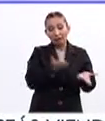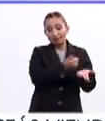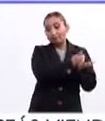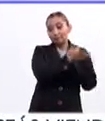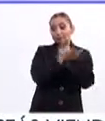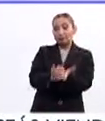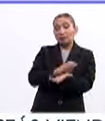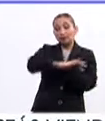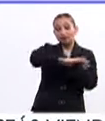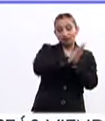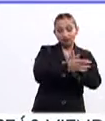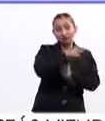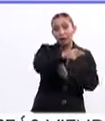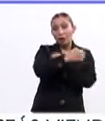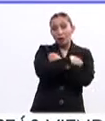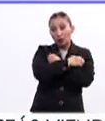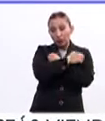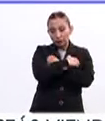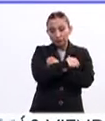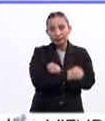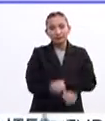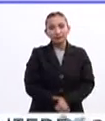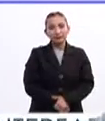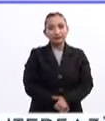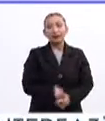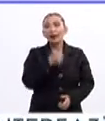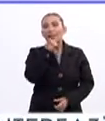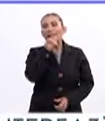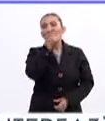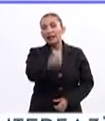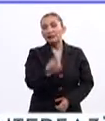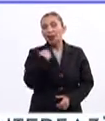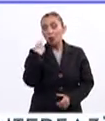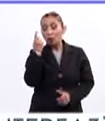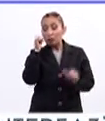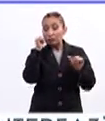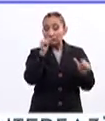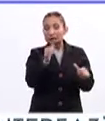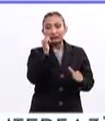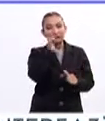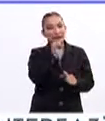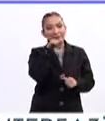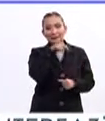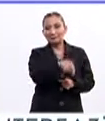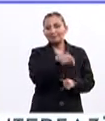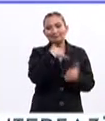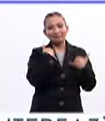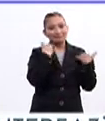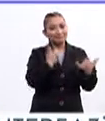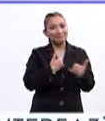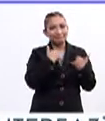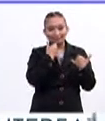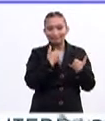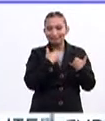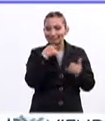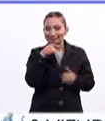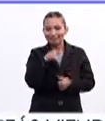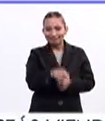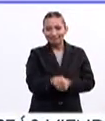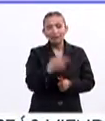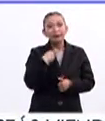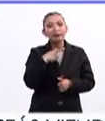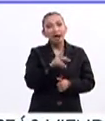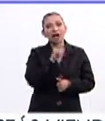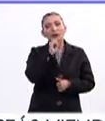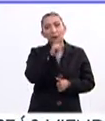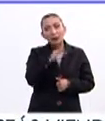impulso transformador de la educación. Mencionó que el foco, por supuesto, siempre tiene que ser los jóvenes,